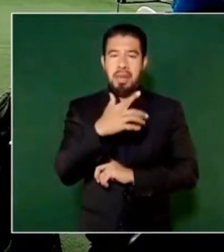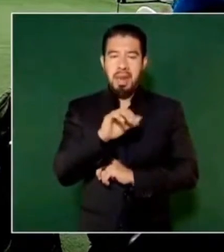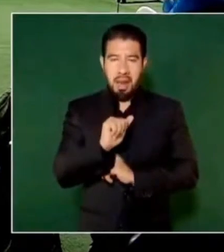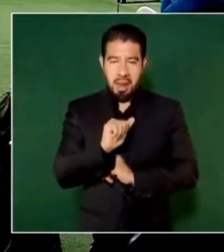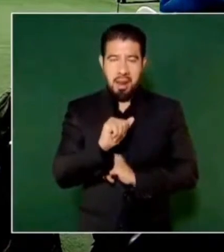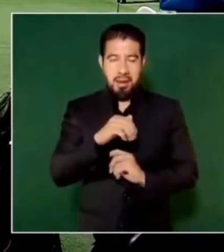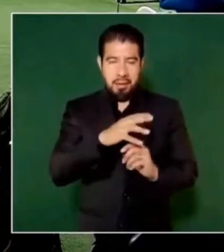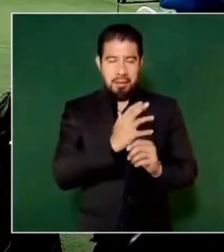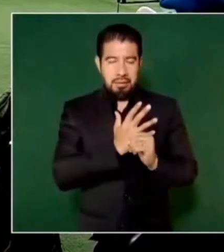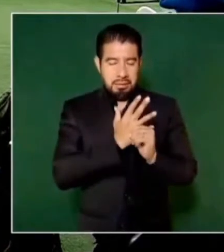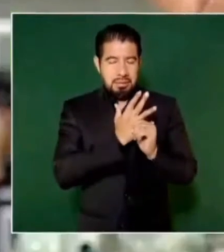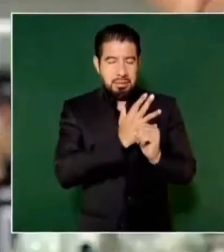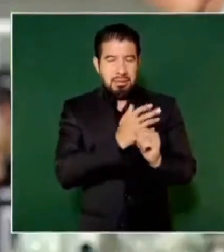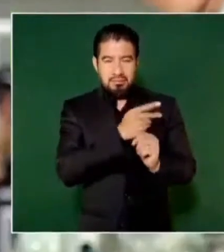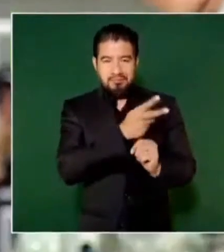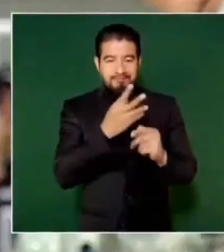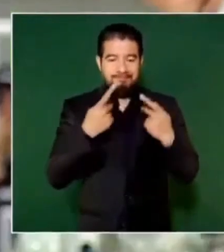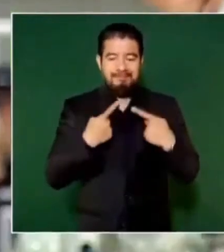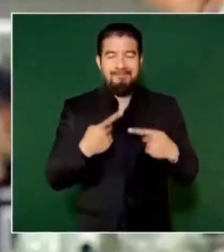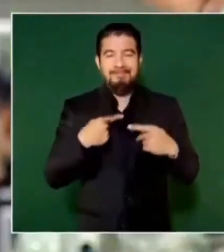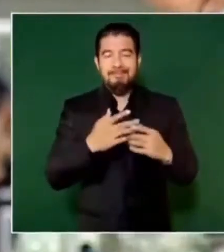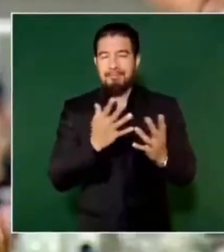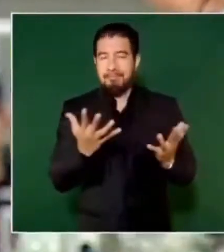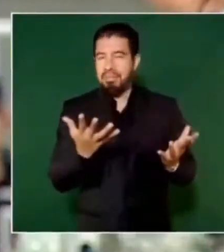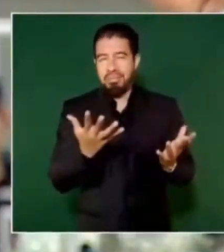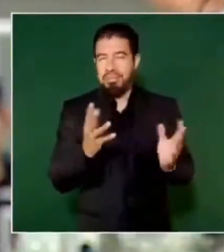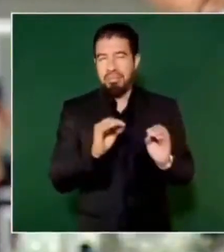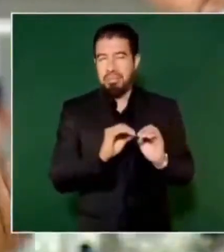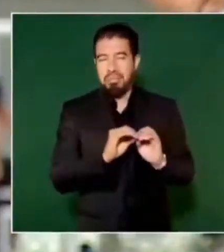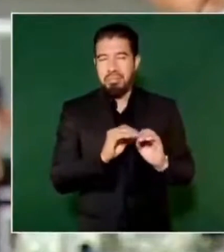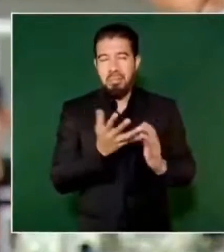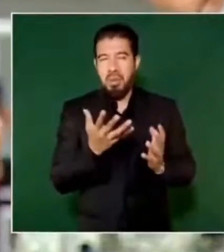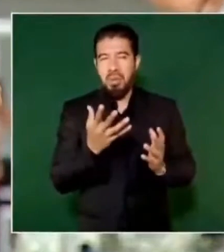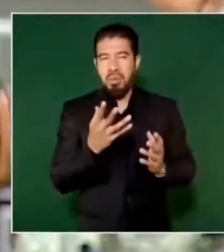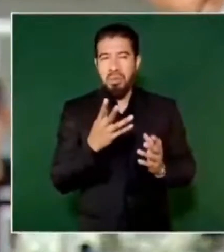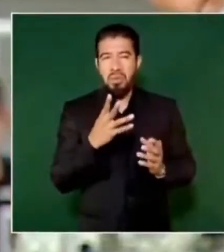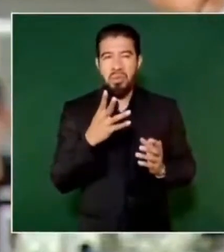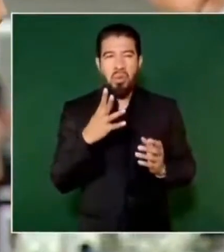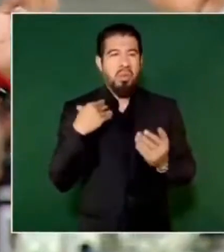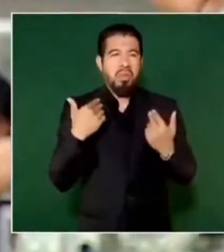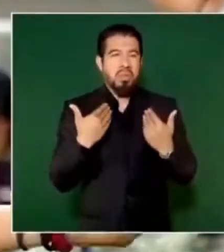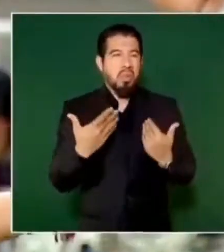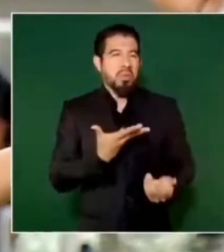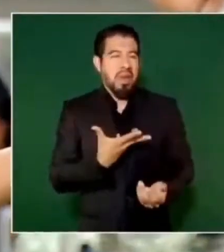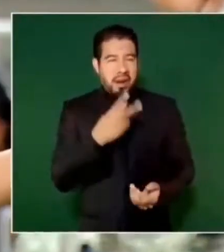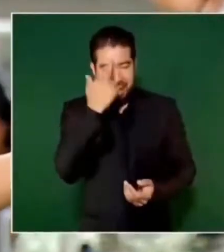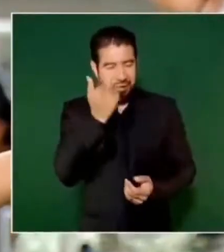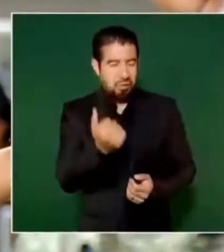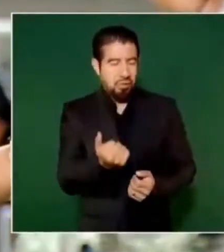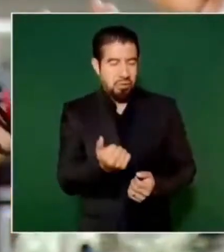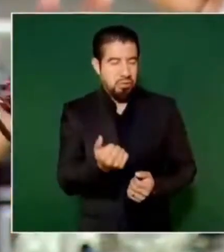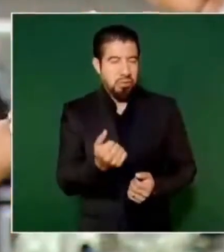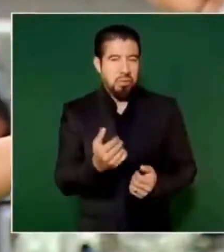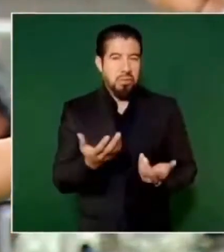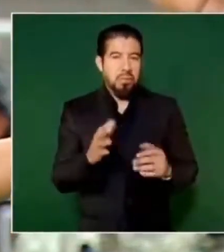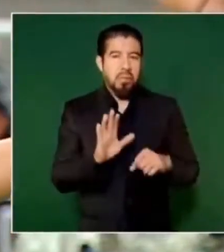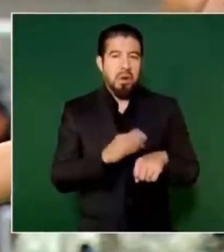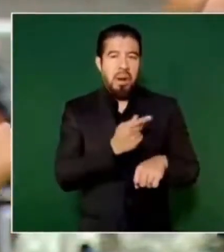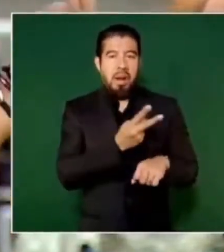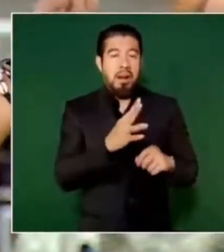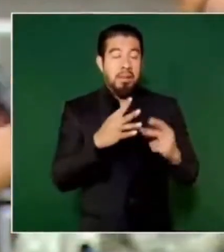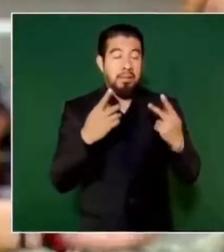presidente, pero es algo ilógico que un presidente municipal no tenga tiempo para atender las